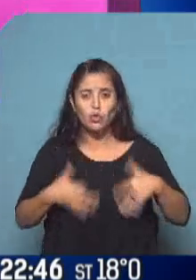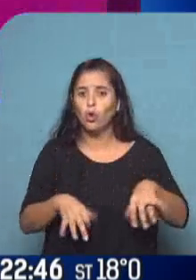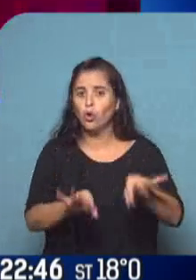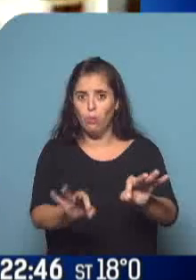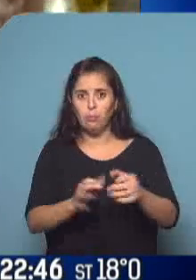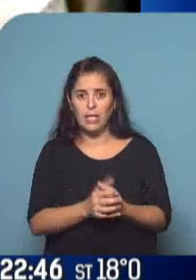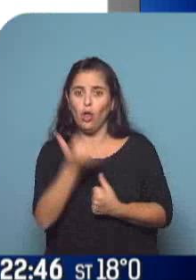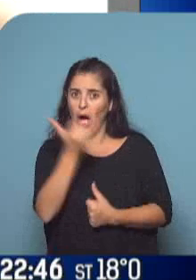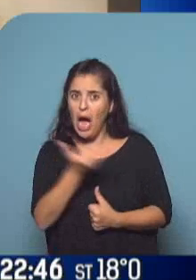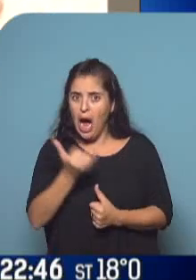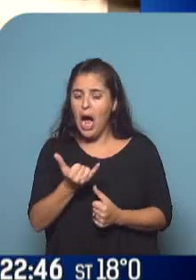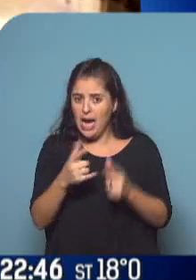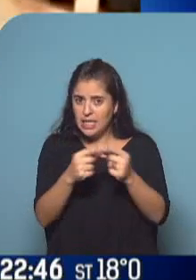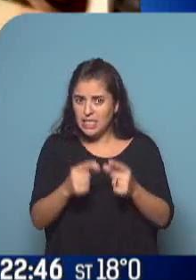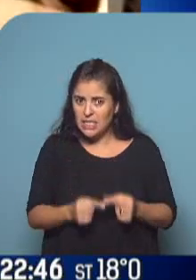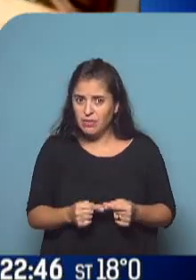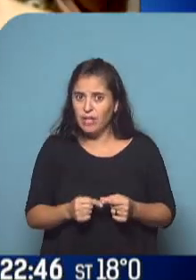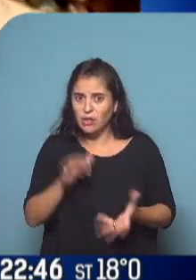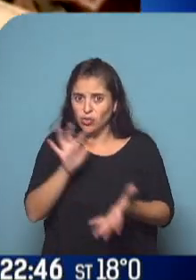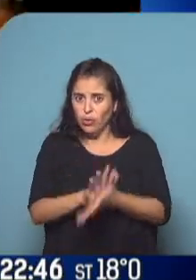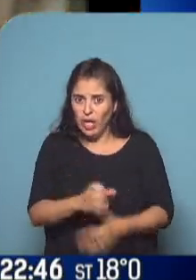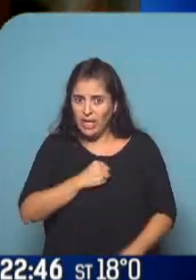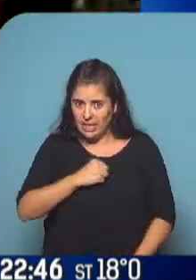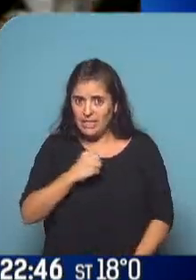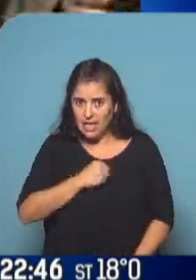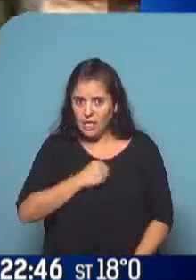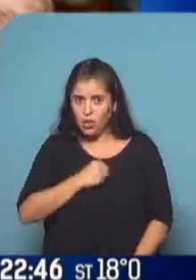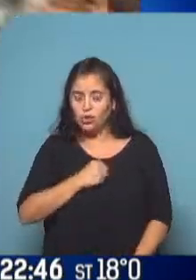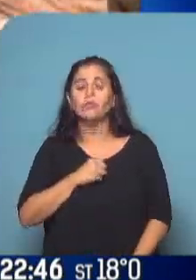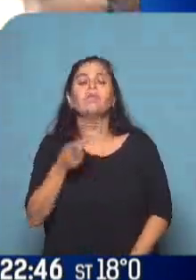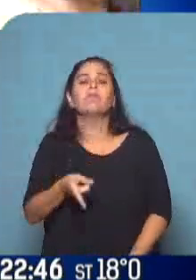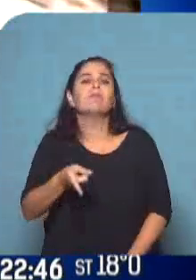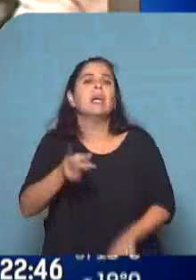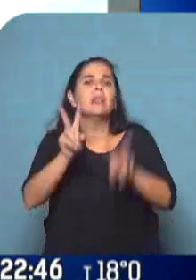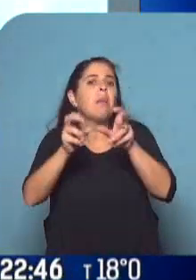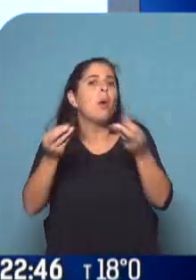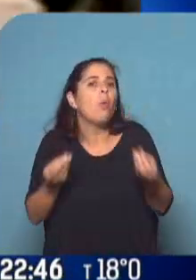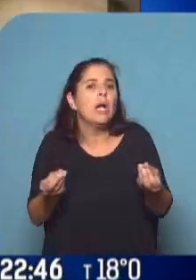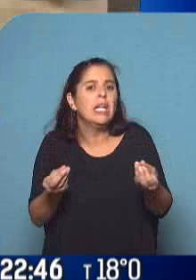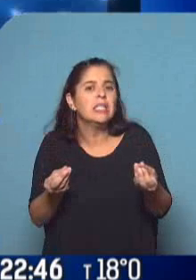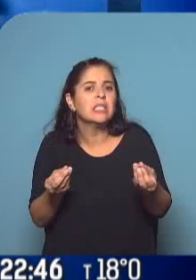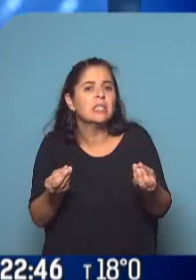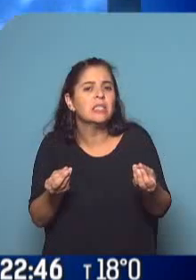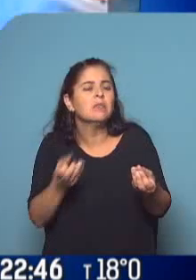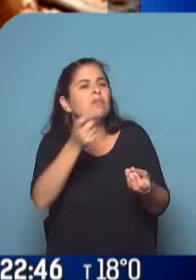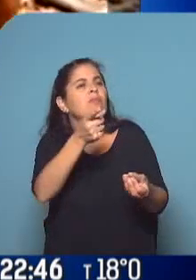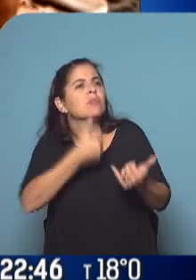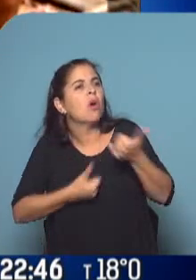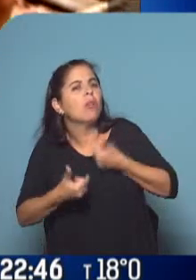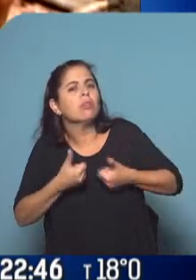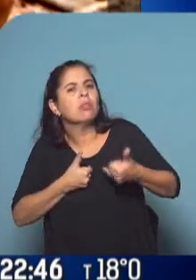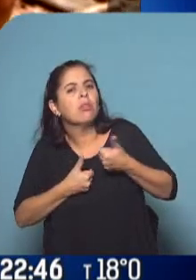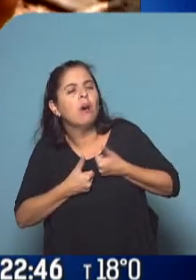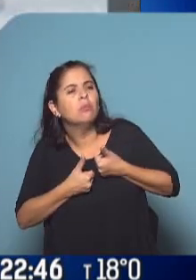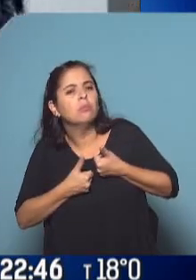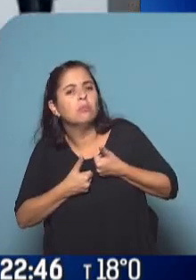pavorosas con respecto a cristianos y países en los cuales viven. La cuestión es, José, ¿cuál vendría a ser el papel